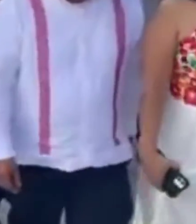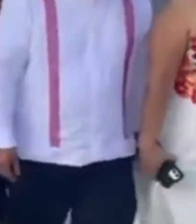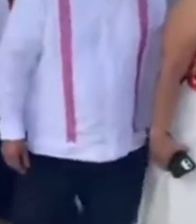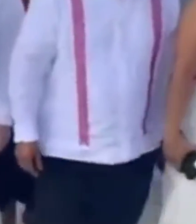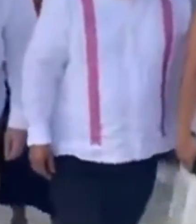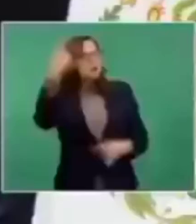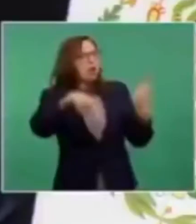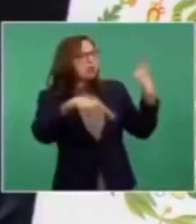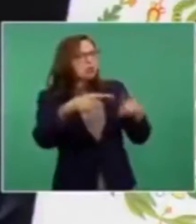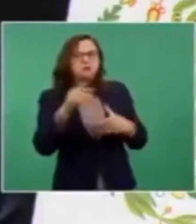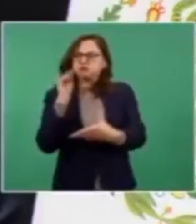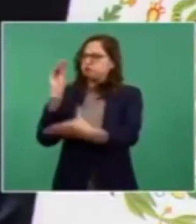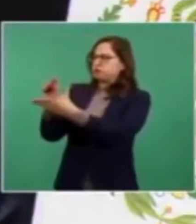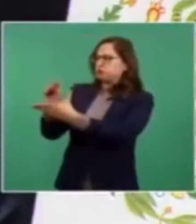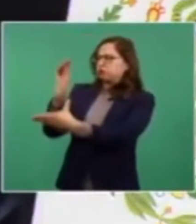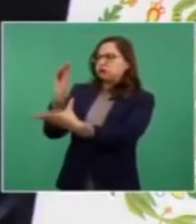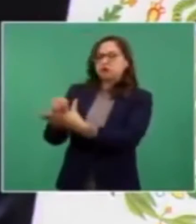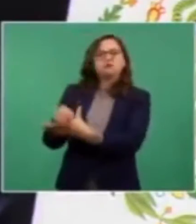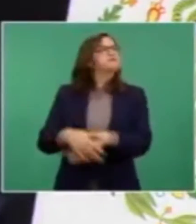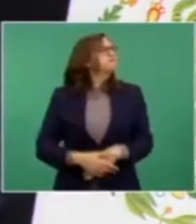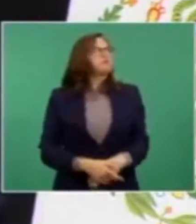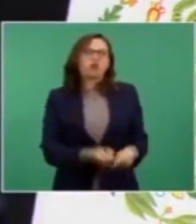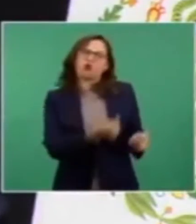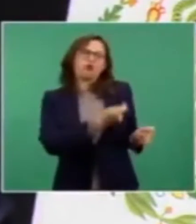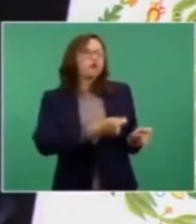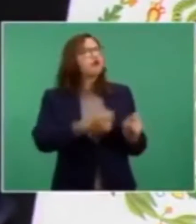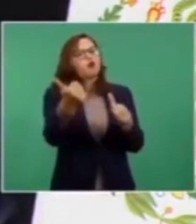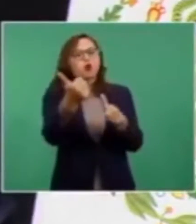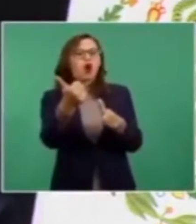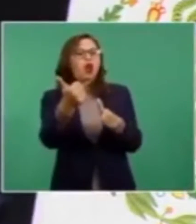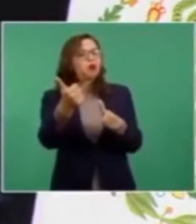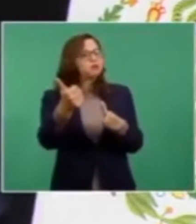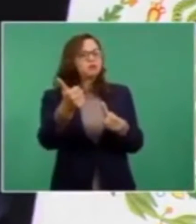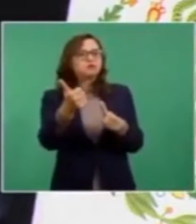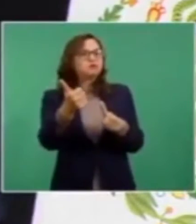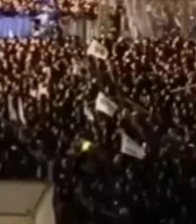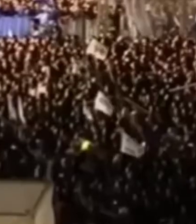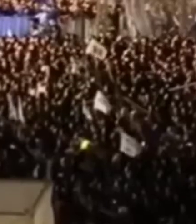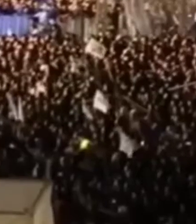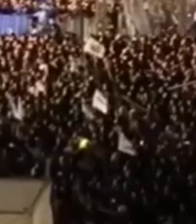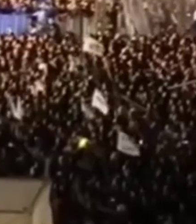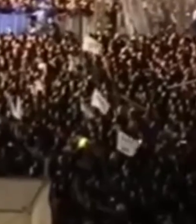circunstancias, revocación del mandato y para afuera.